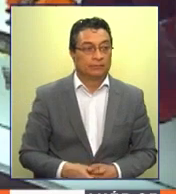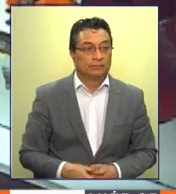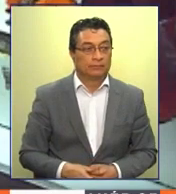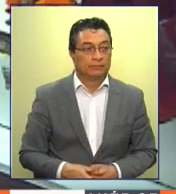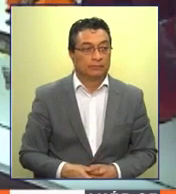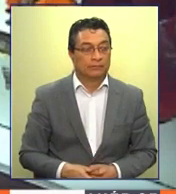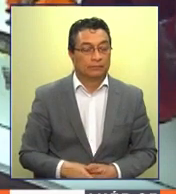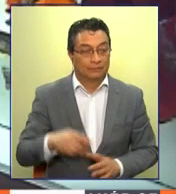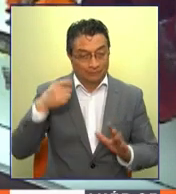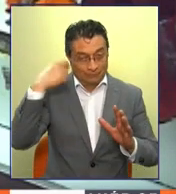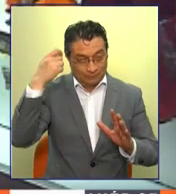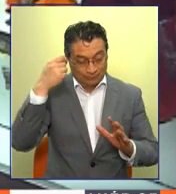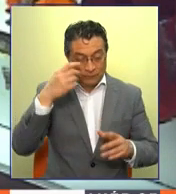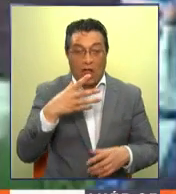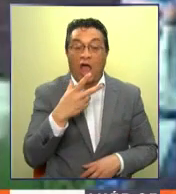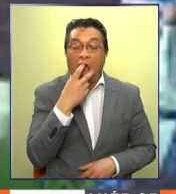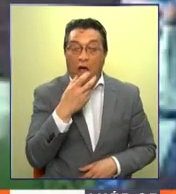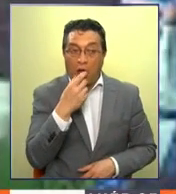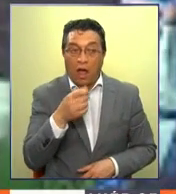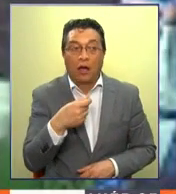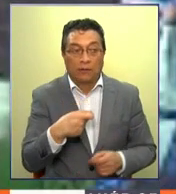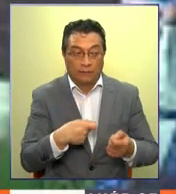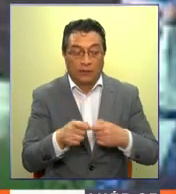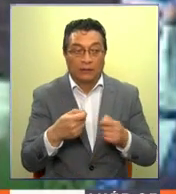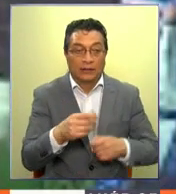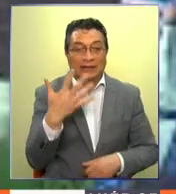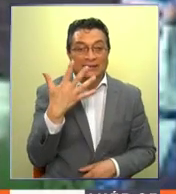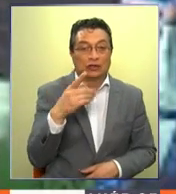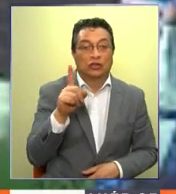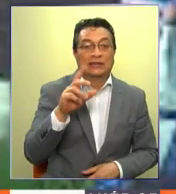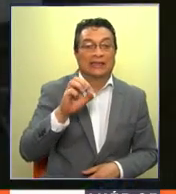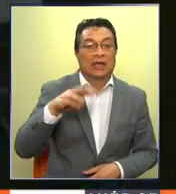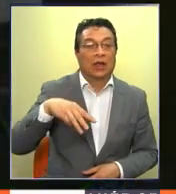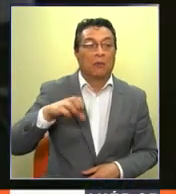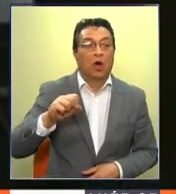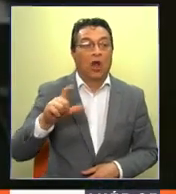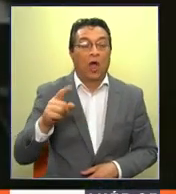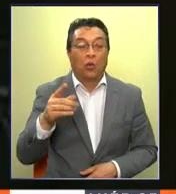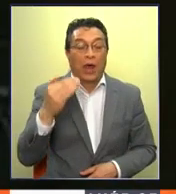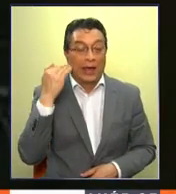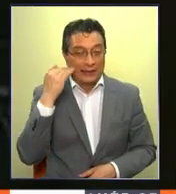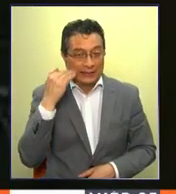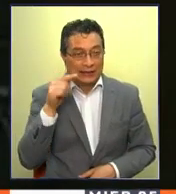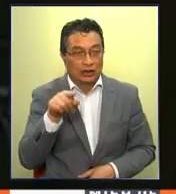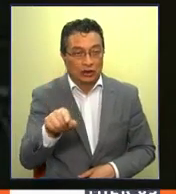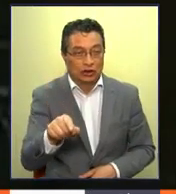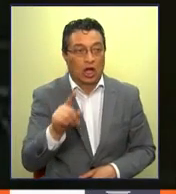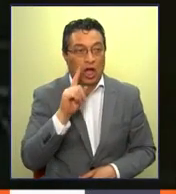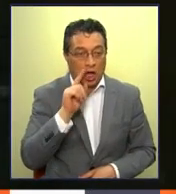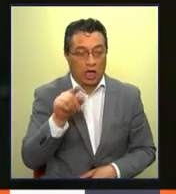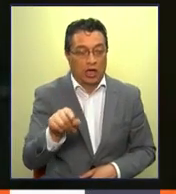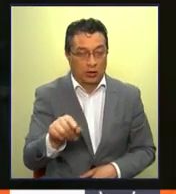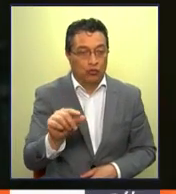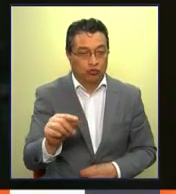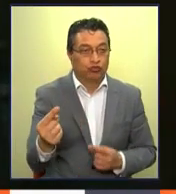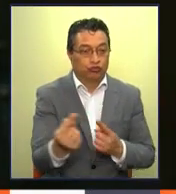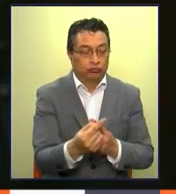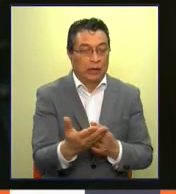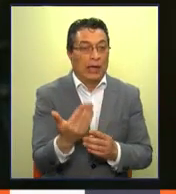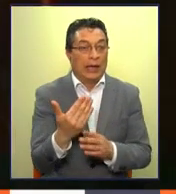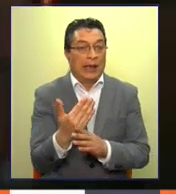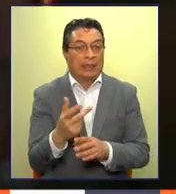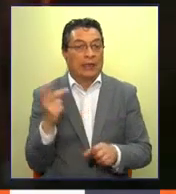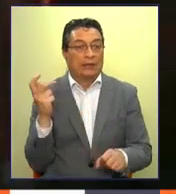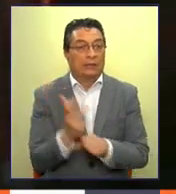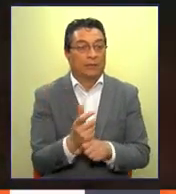Las cámaras tienen audio, dan cuenta de la venta de cinco sémolas. ¿A quién? A un niño que estaba ahí justo segundos antes de un violento asalto.